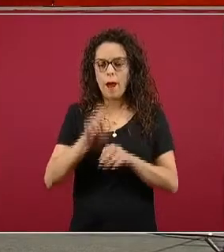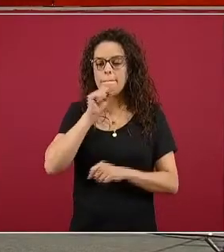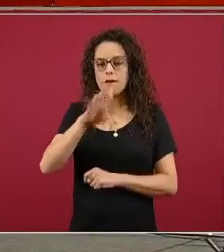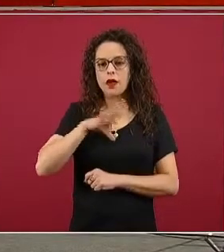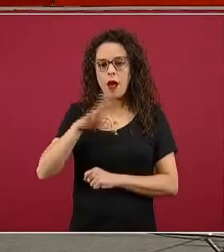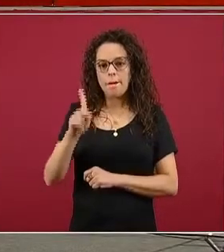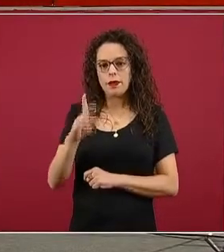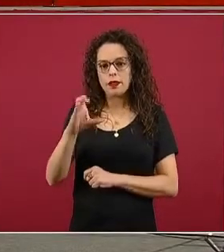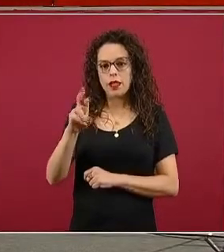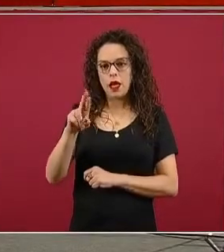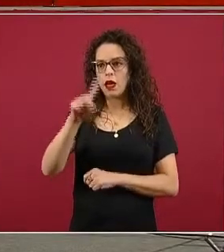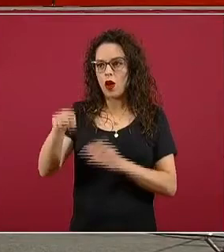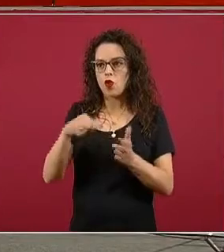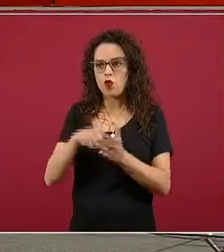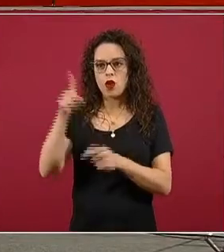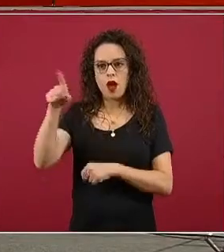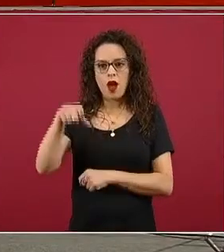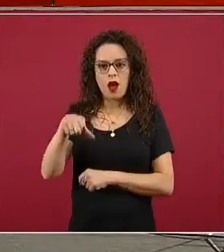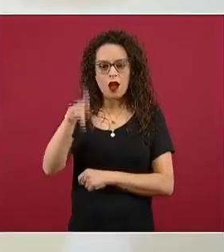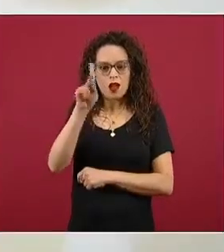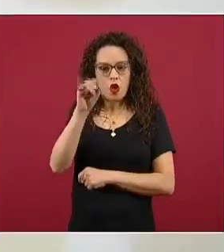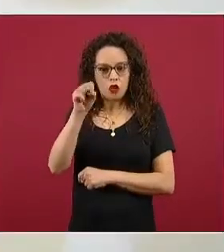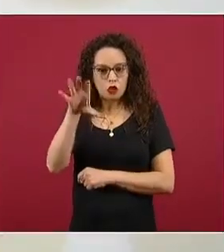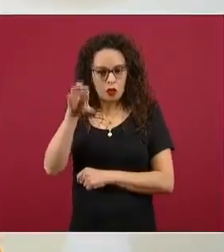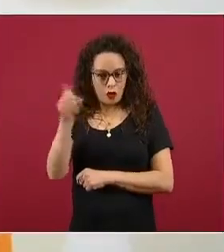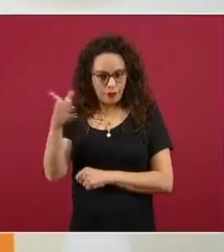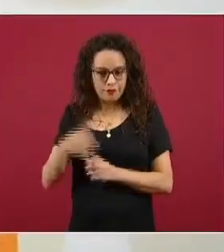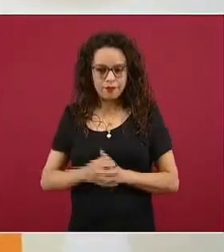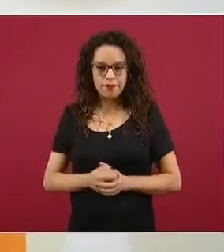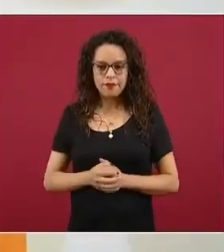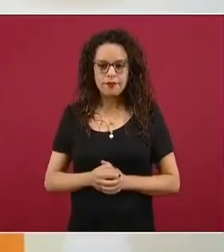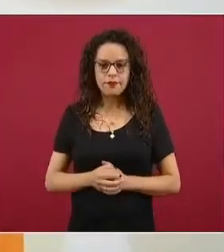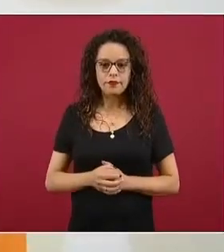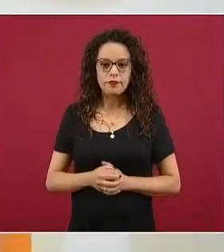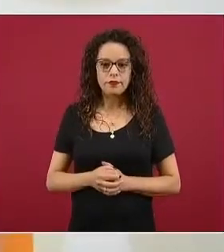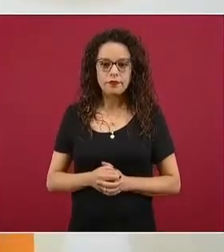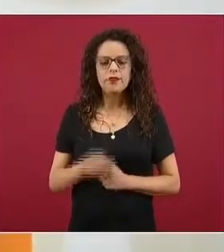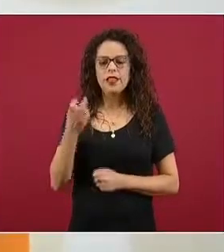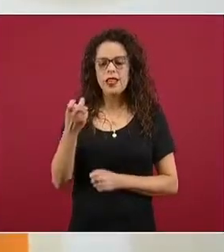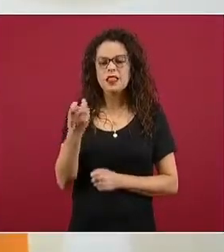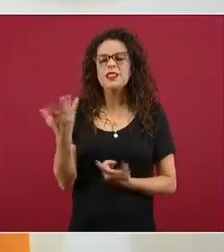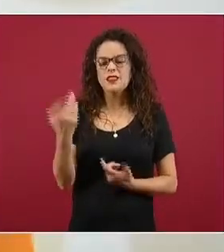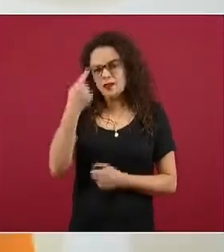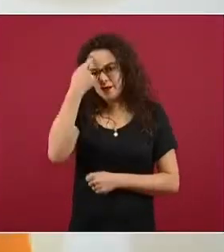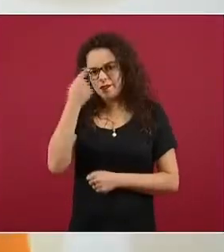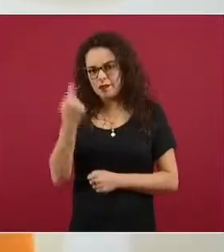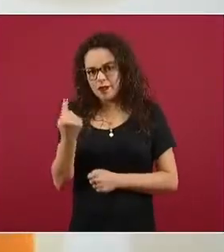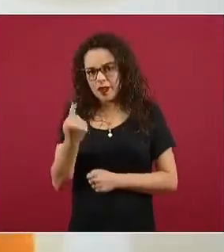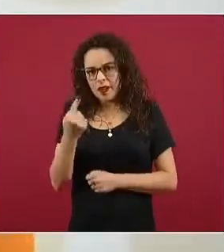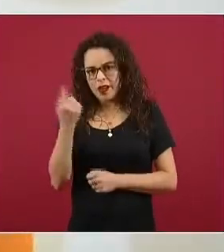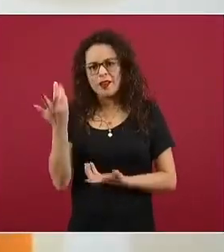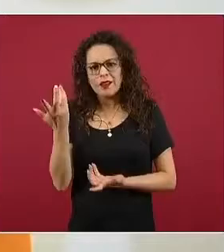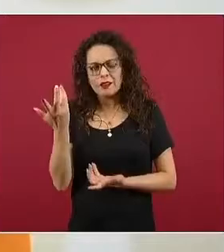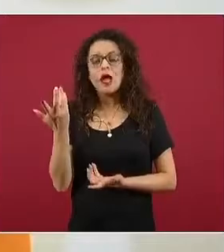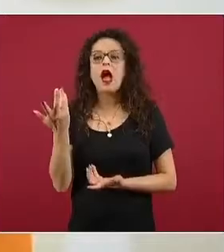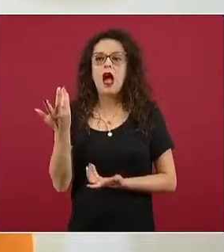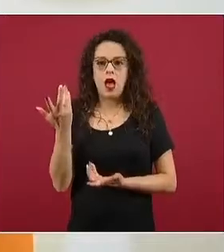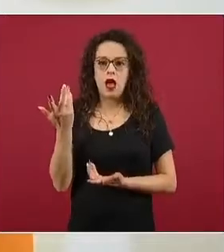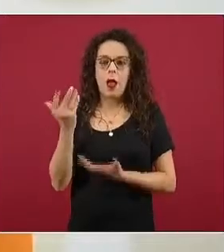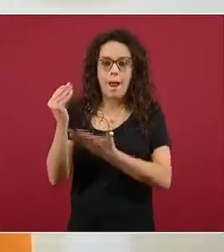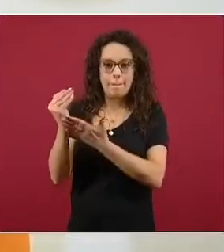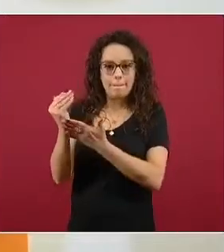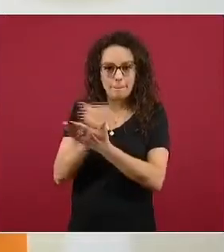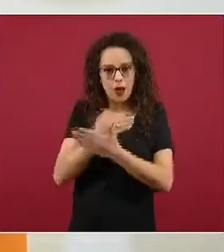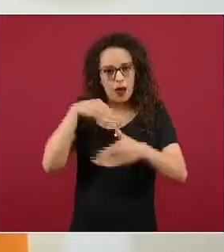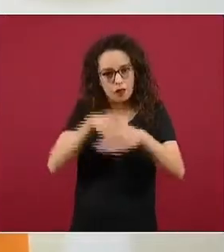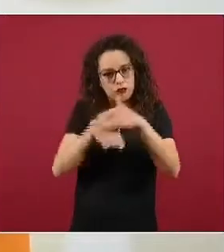los kioscos. Todo esto con el propósito de reducir la presión sobre los hospitales, disminuir